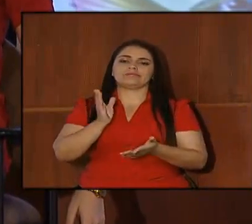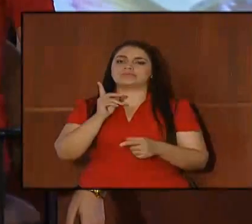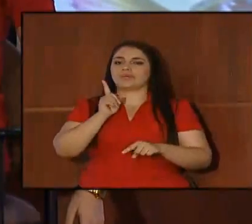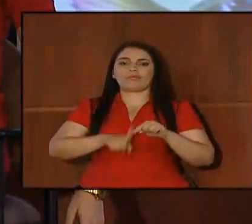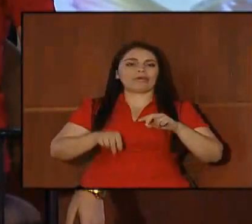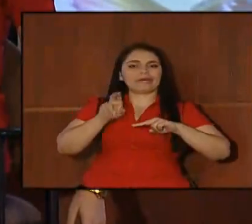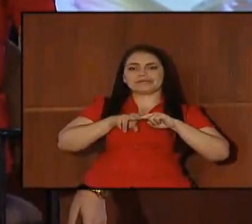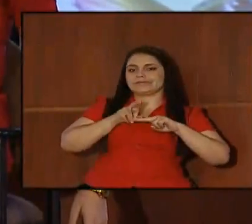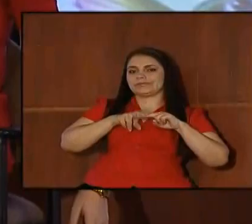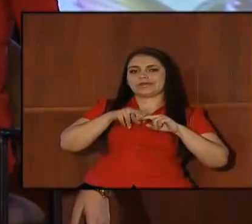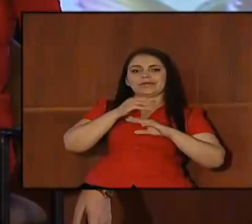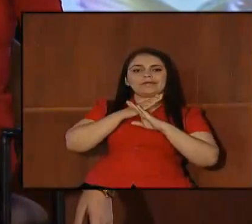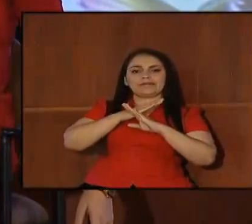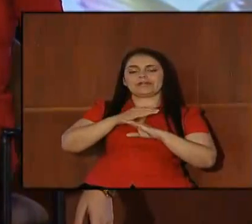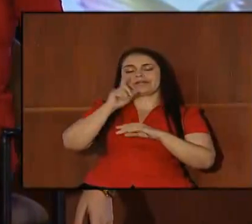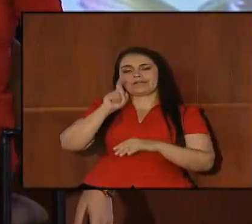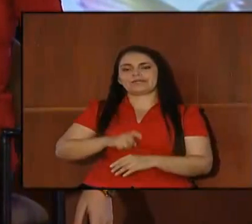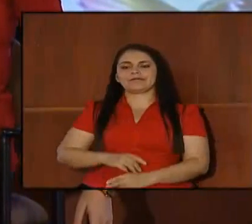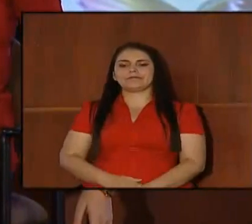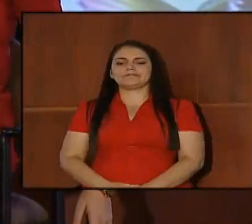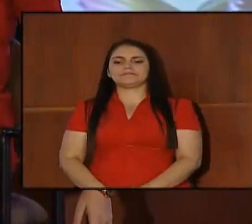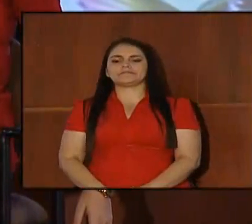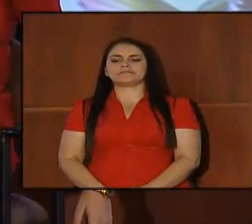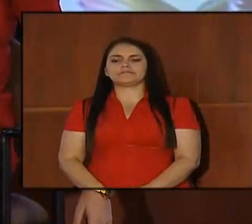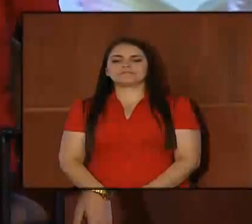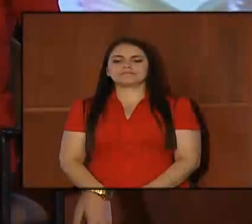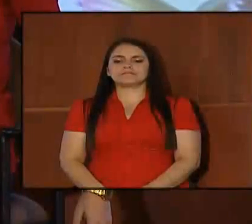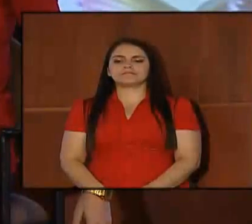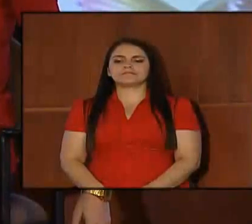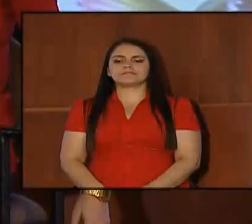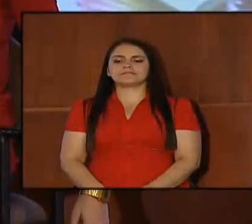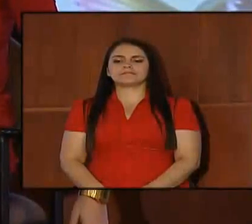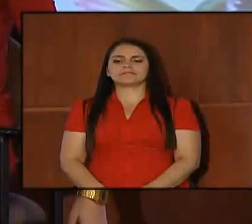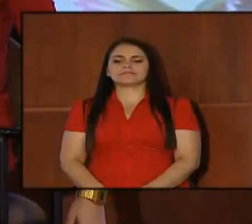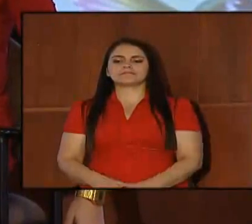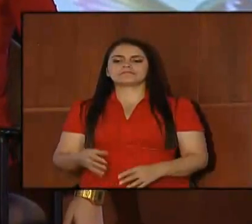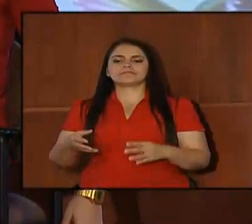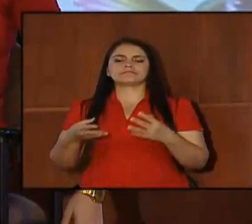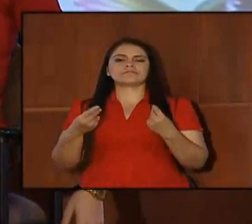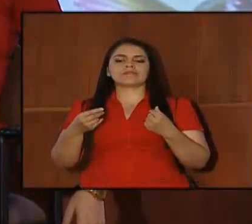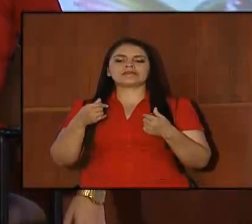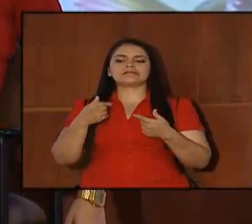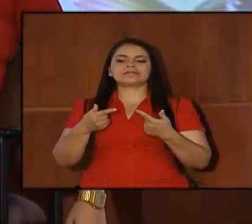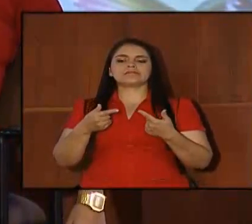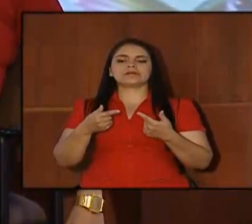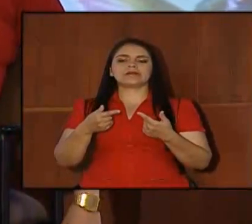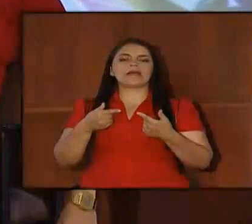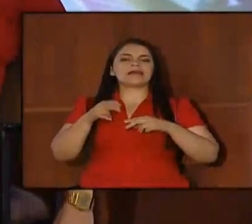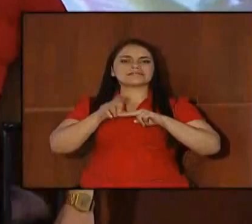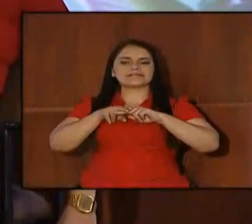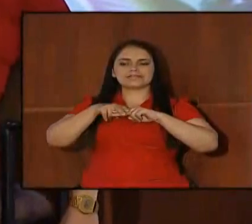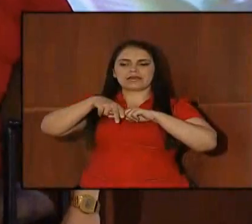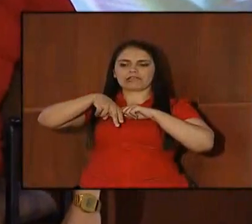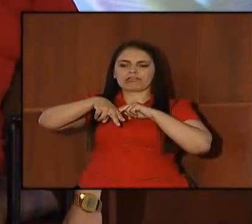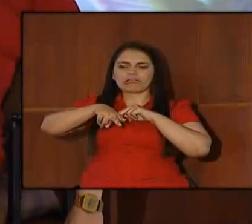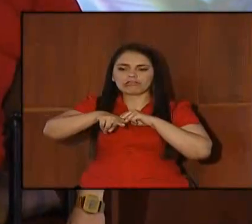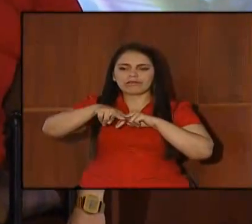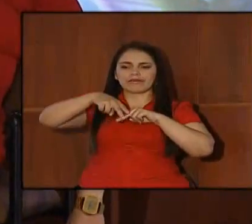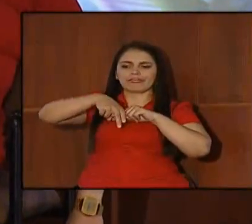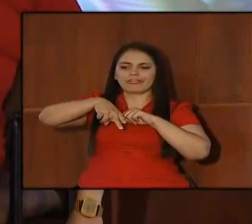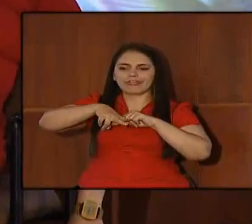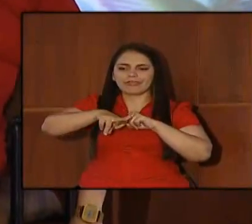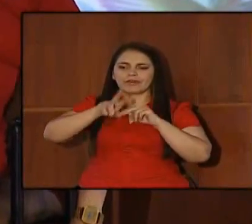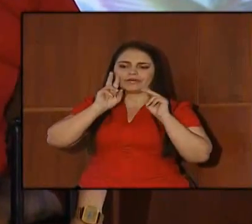puedo sentar en silla. Además, por no tener control del tronco, es un paciente que se va a estar deslizando en la silla. Ese deslizamiento va